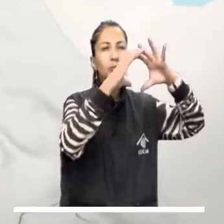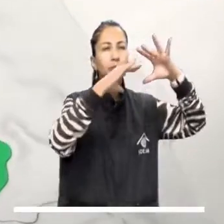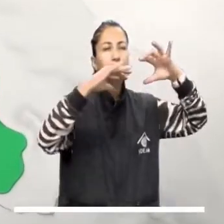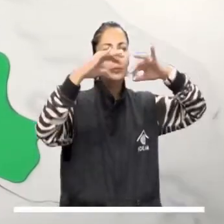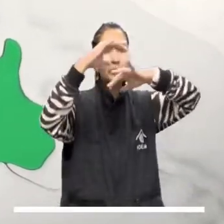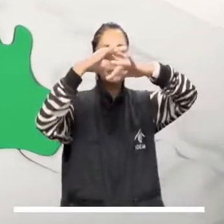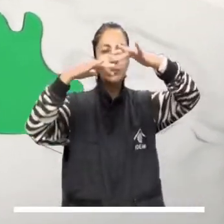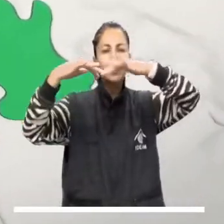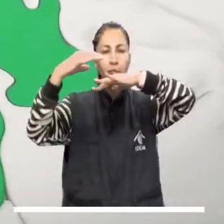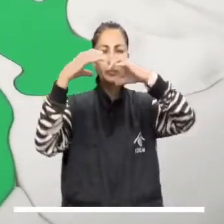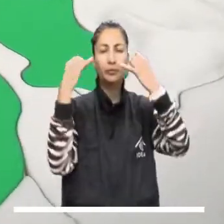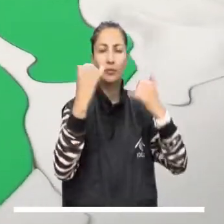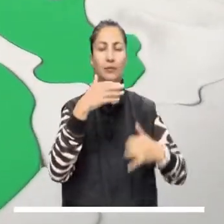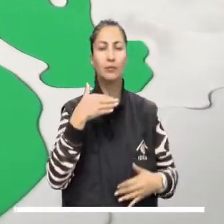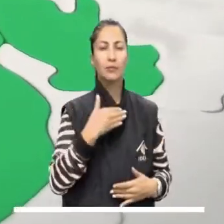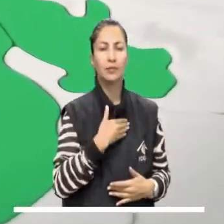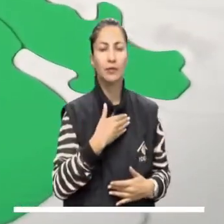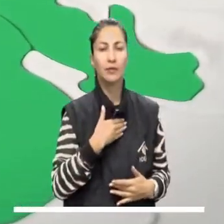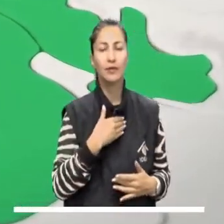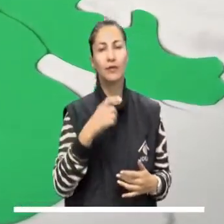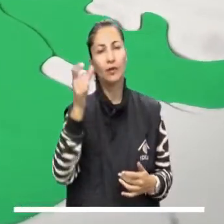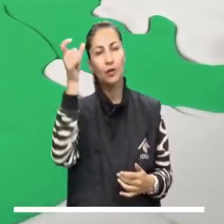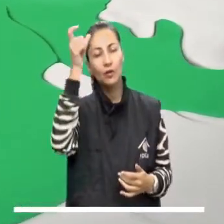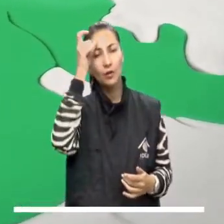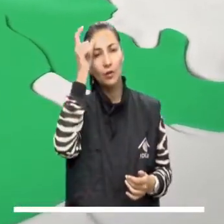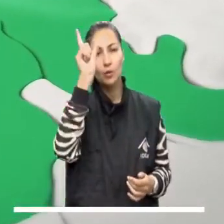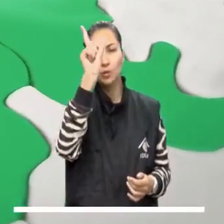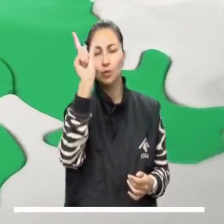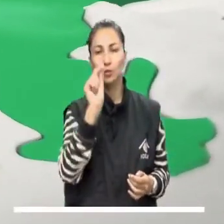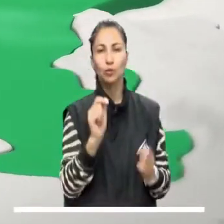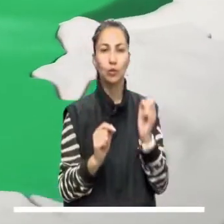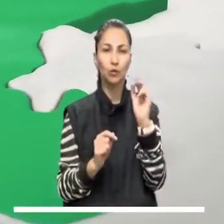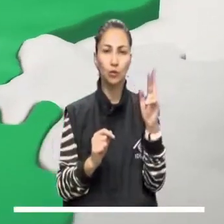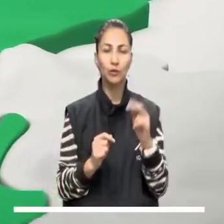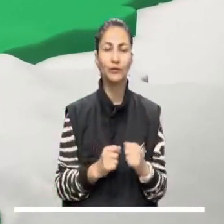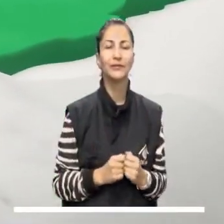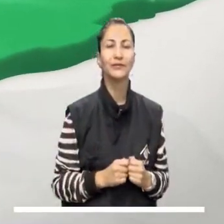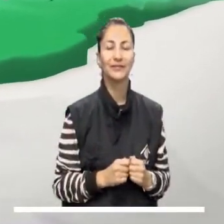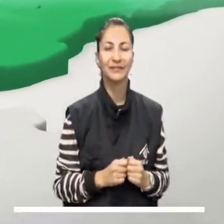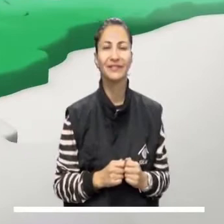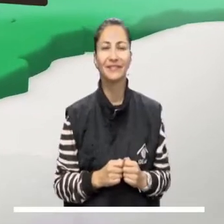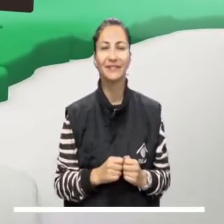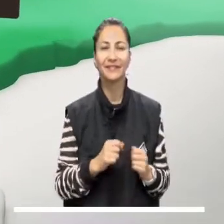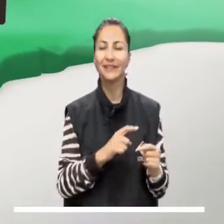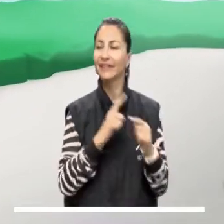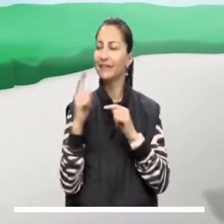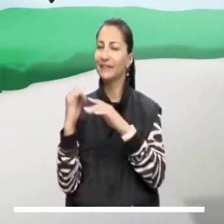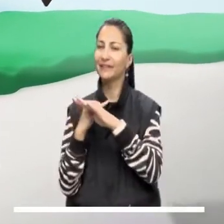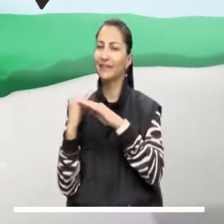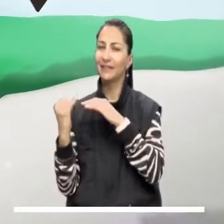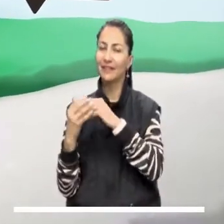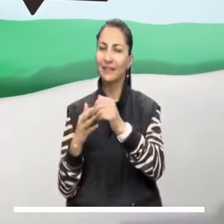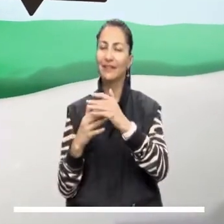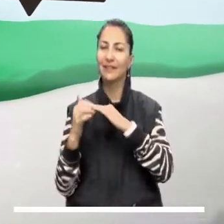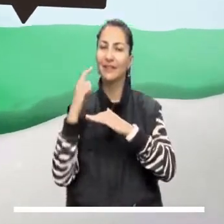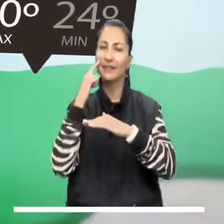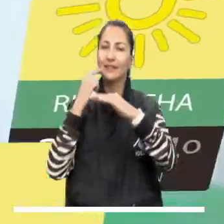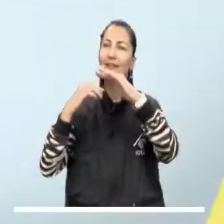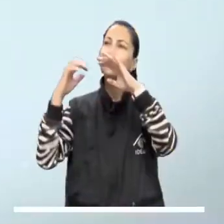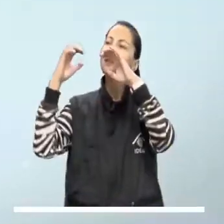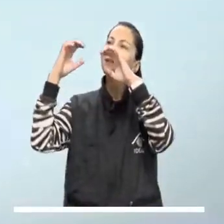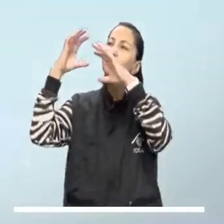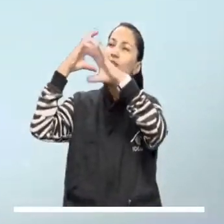parcialmente nublado. Se anticipan sobre amplios sectores del sur de Bolívar, oriente de Córdoba y sur de Sucre.